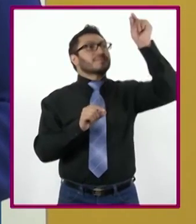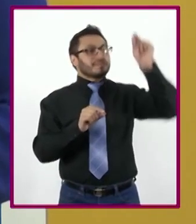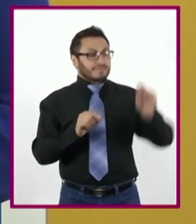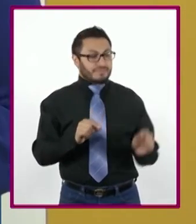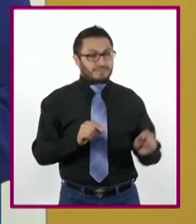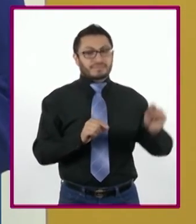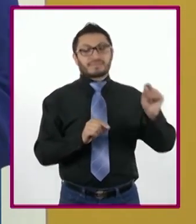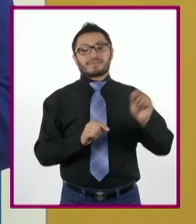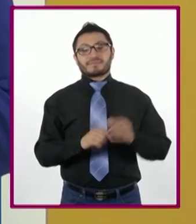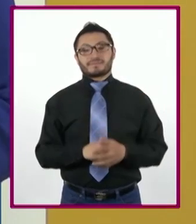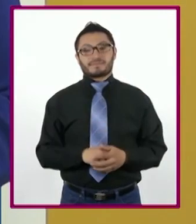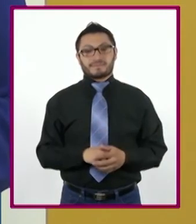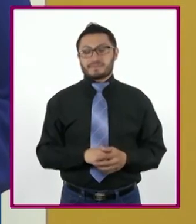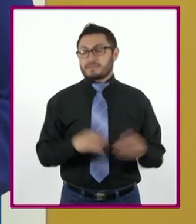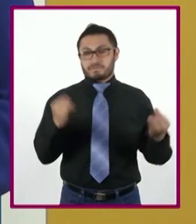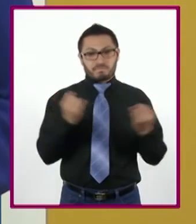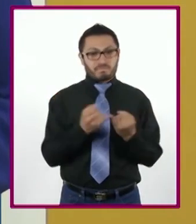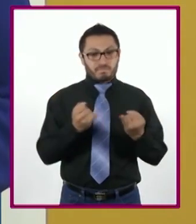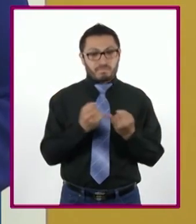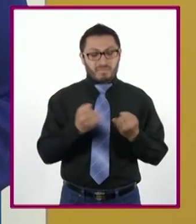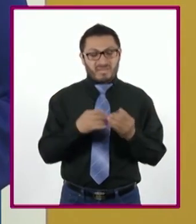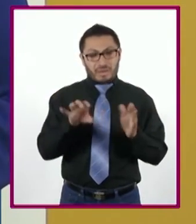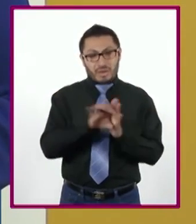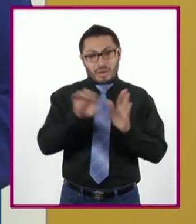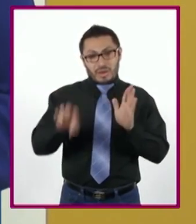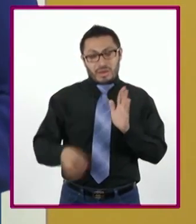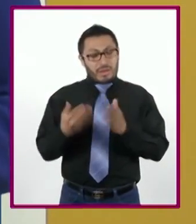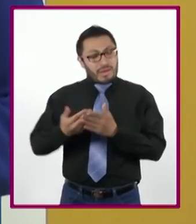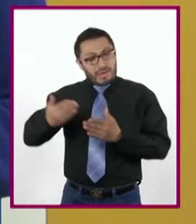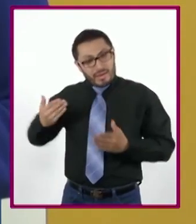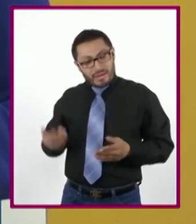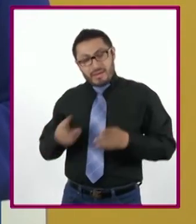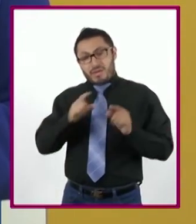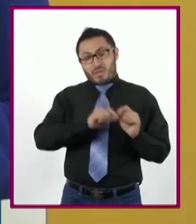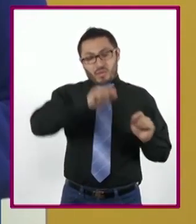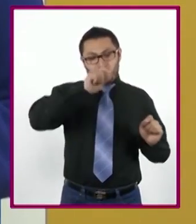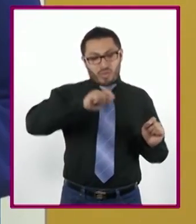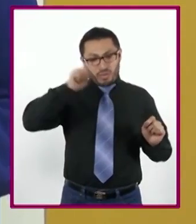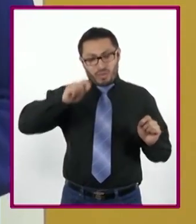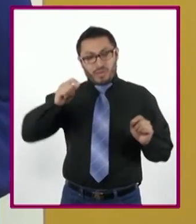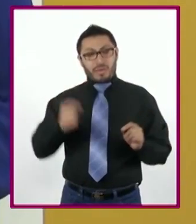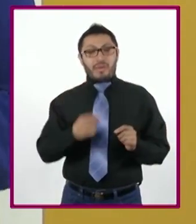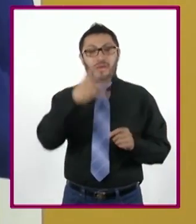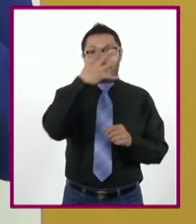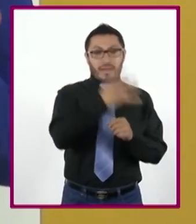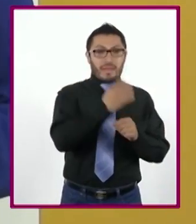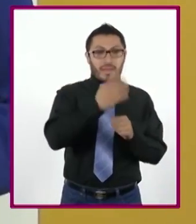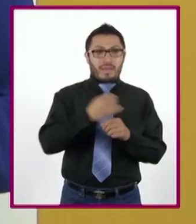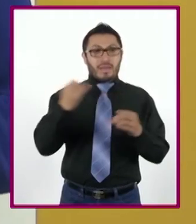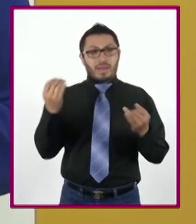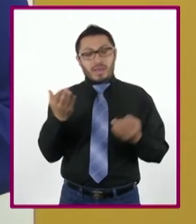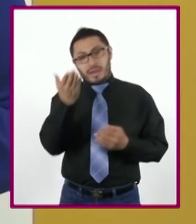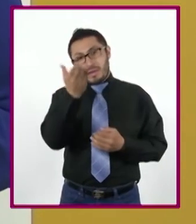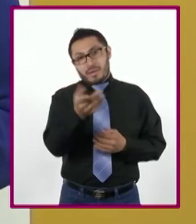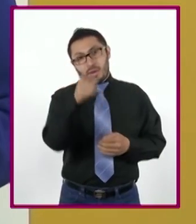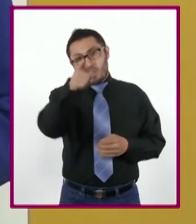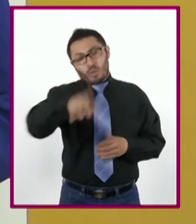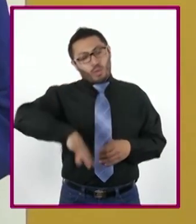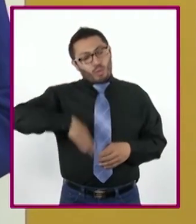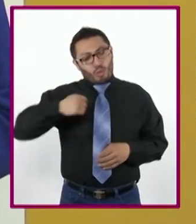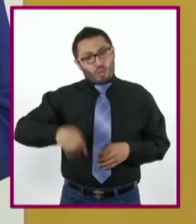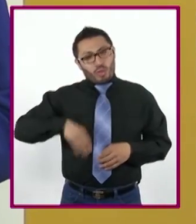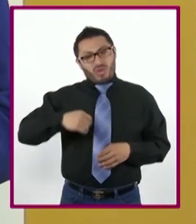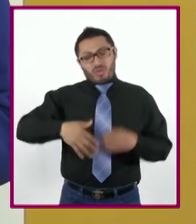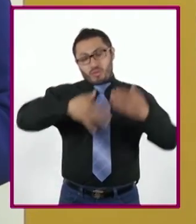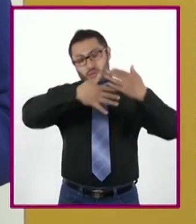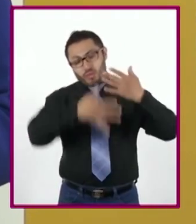vertical. Al igual que en el ejemplo anterior, graficaremos los primeros 5 puntos. Te pedimos que intentes graficar